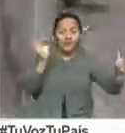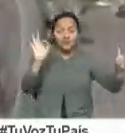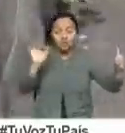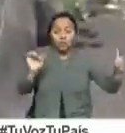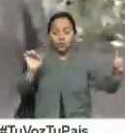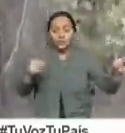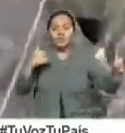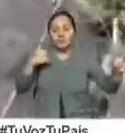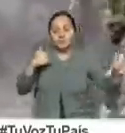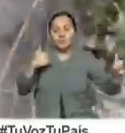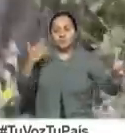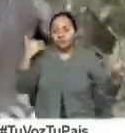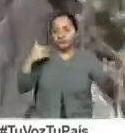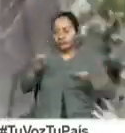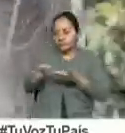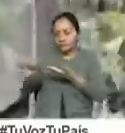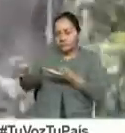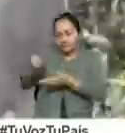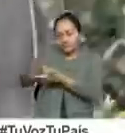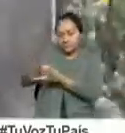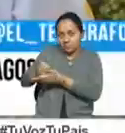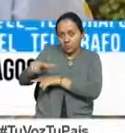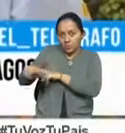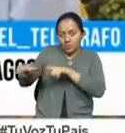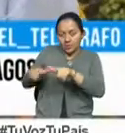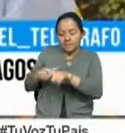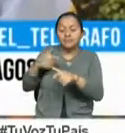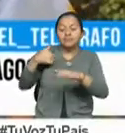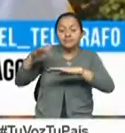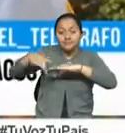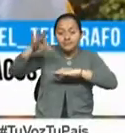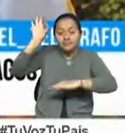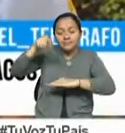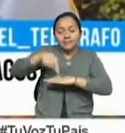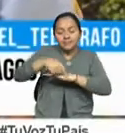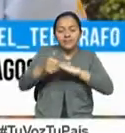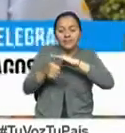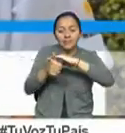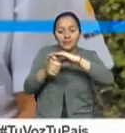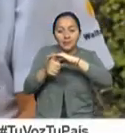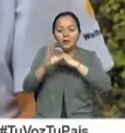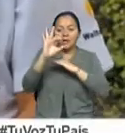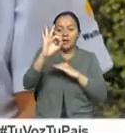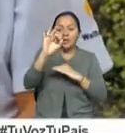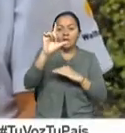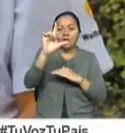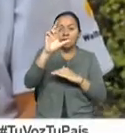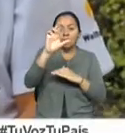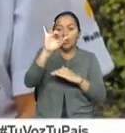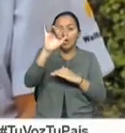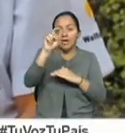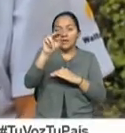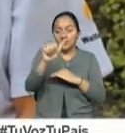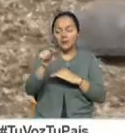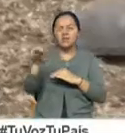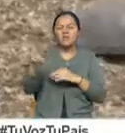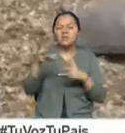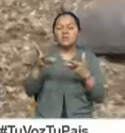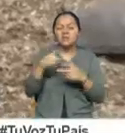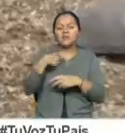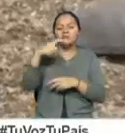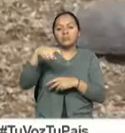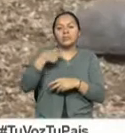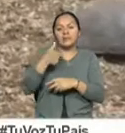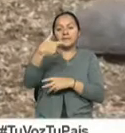tienen ascendencia de esta isla. Con el descubrimiento de esta especie de Floreana, nosotros podemos hablar de que son